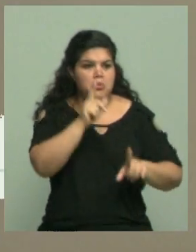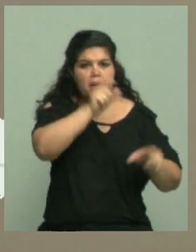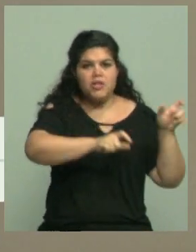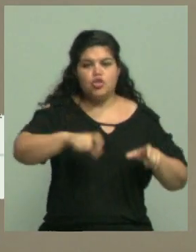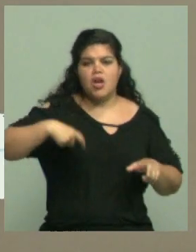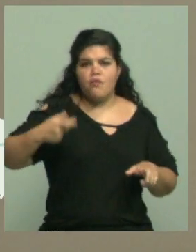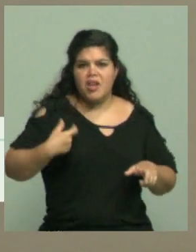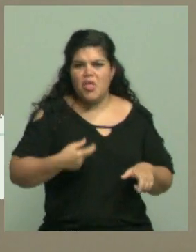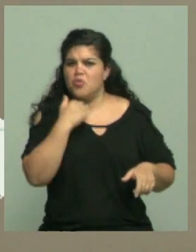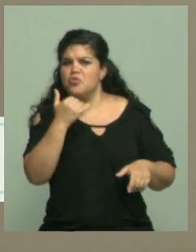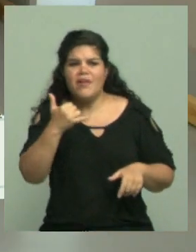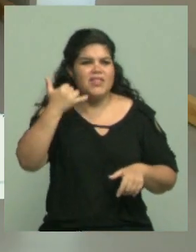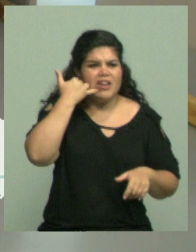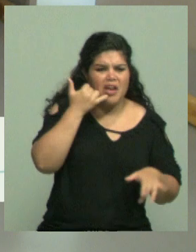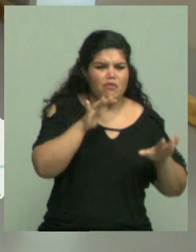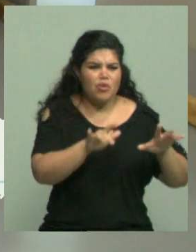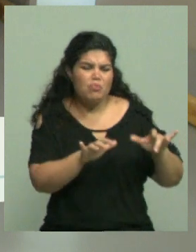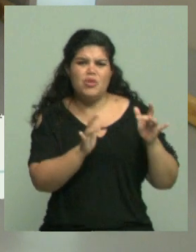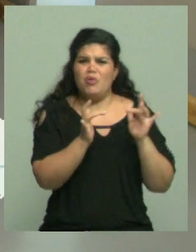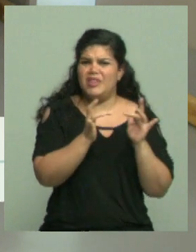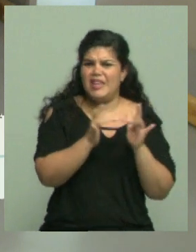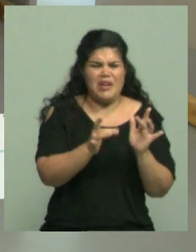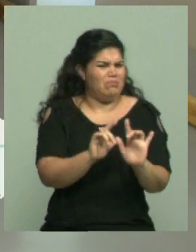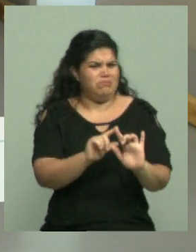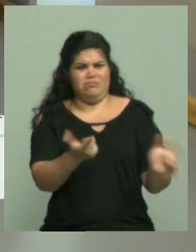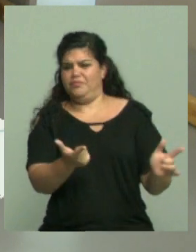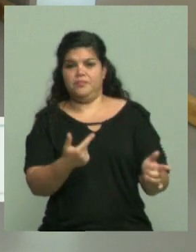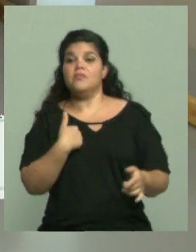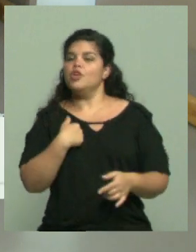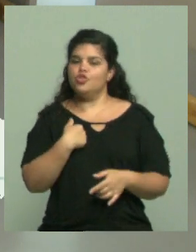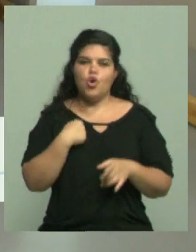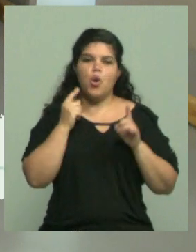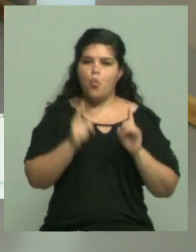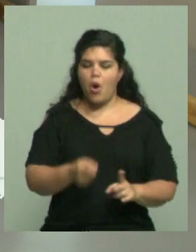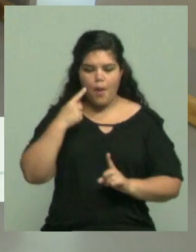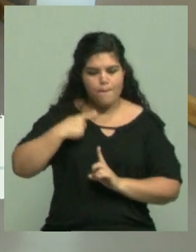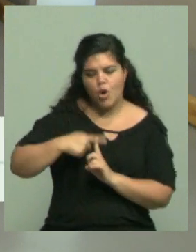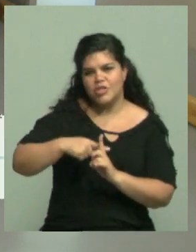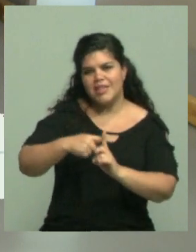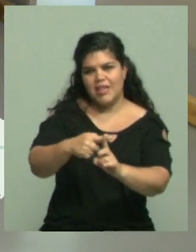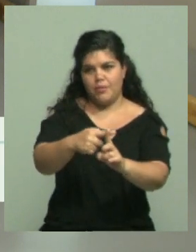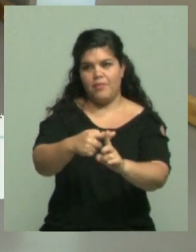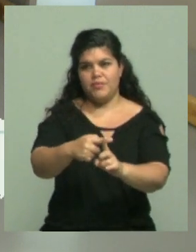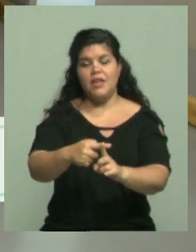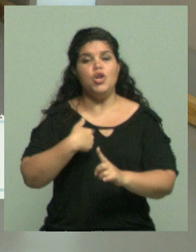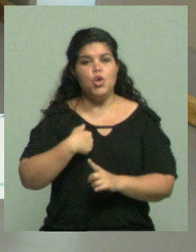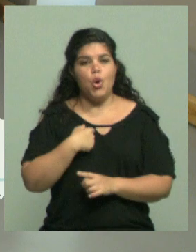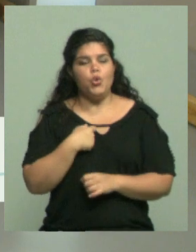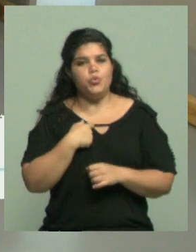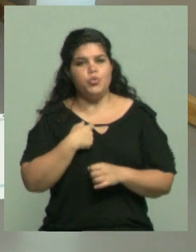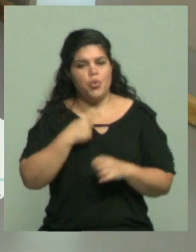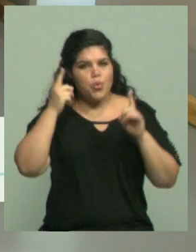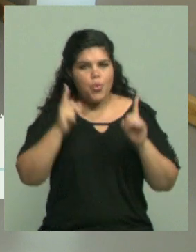para hacerlo. Sí, así que, bueno, yo siempre soy muy positiva. Celebro el que se cuiden los recursos.